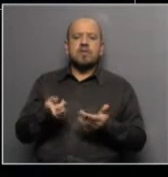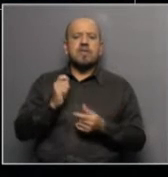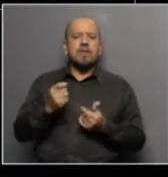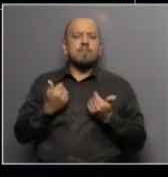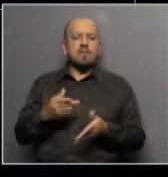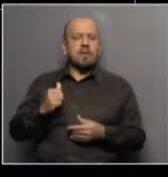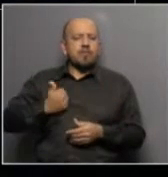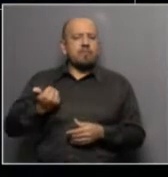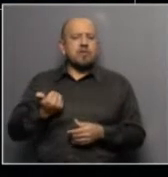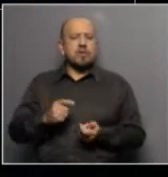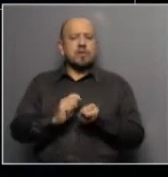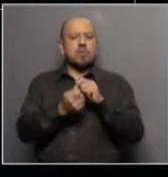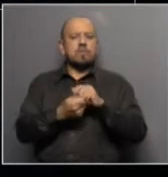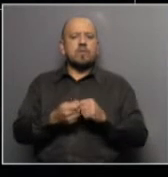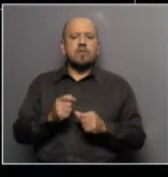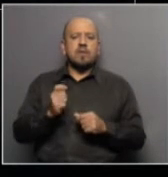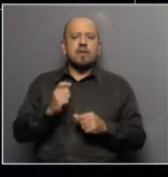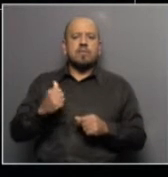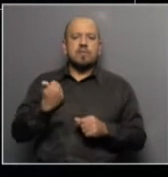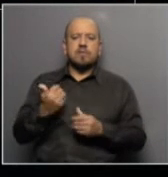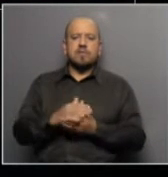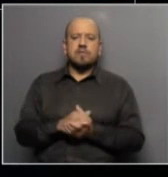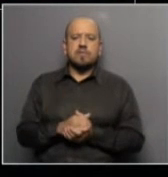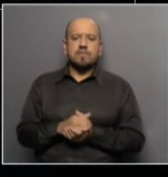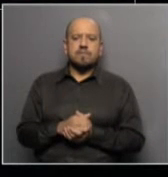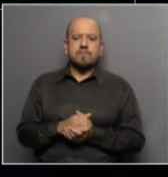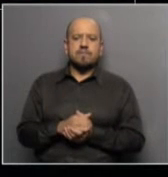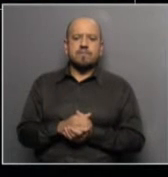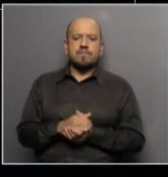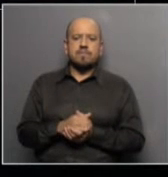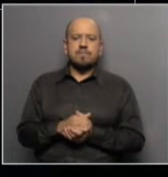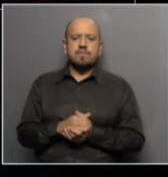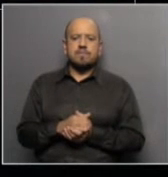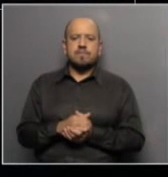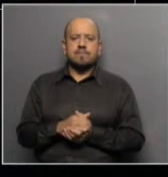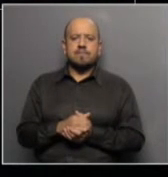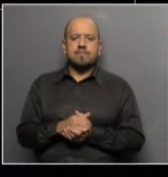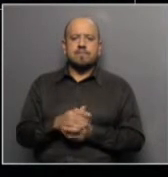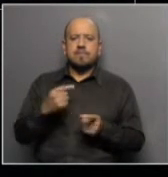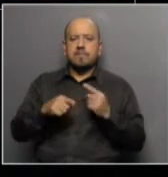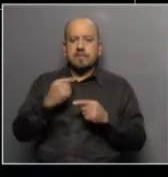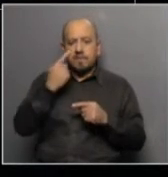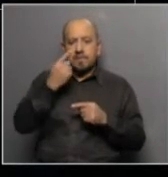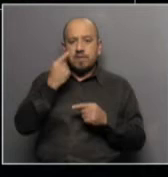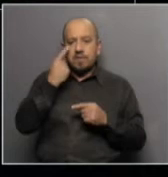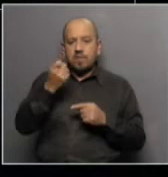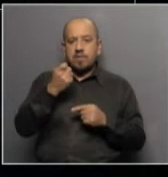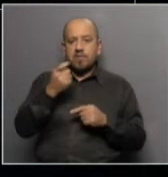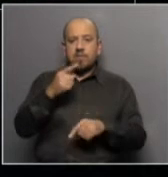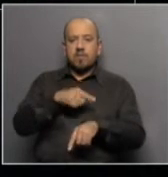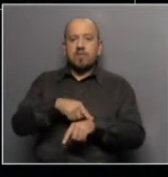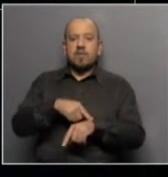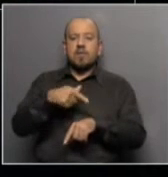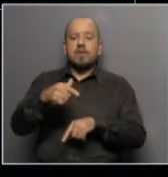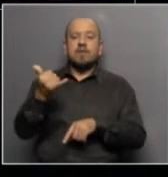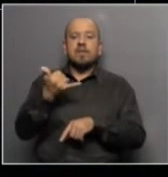beneficiados con estas modificaciones? Bueno, eso lo vamos a ver con el tiempo. Justamente había incluso